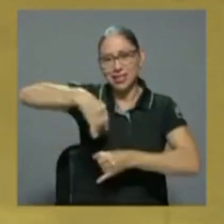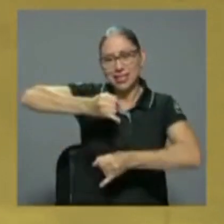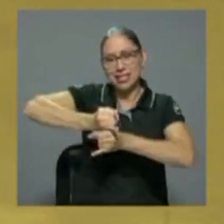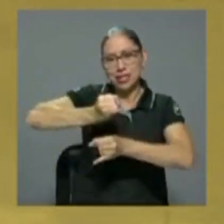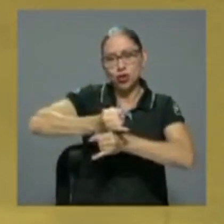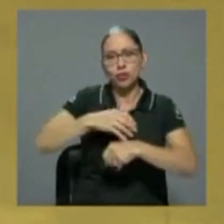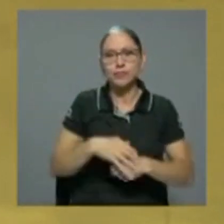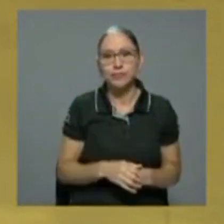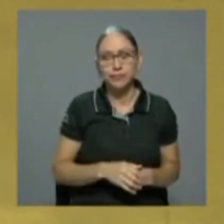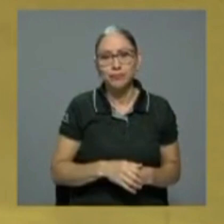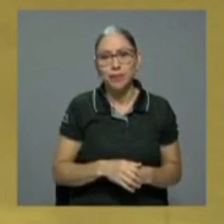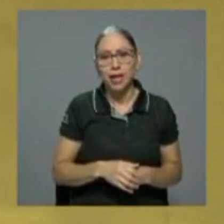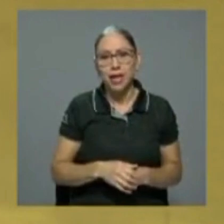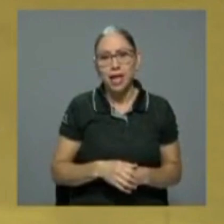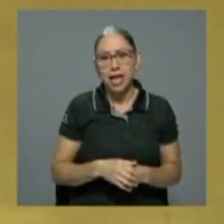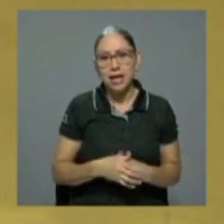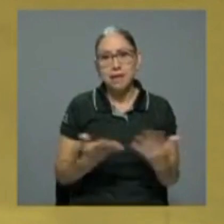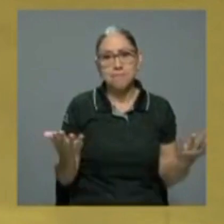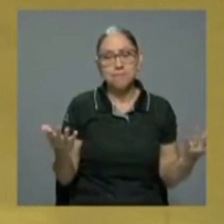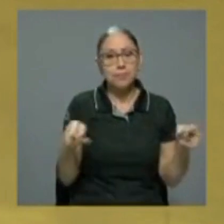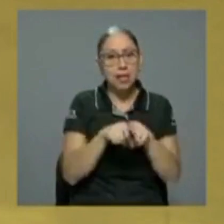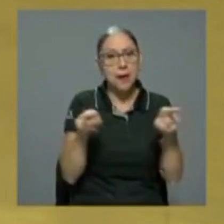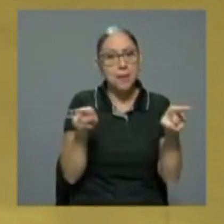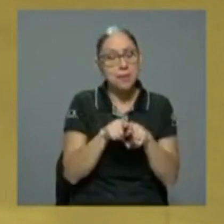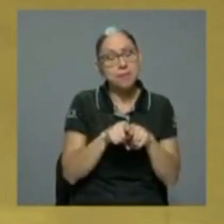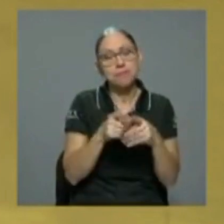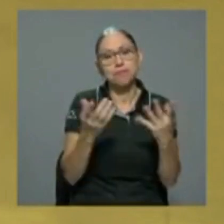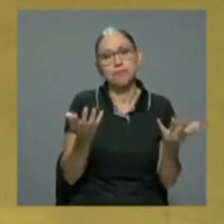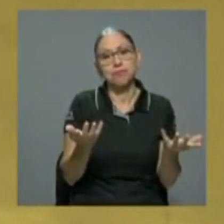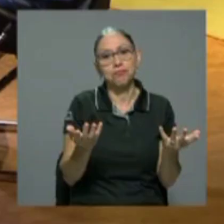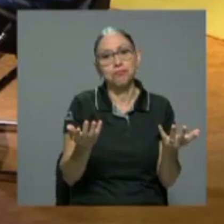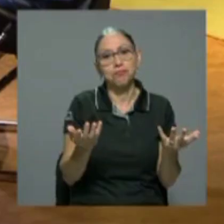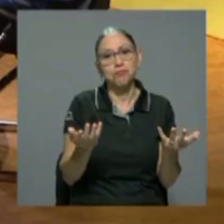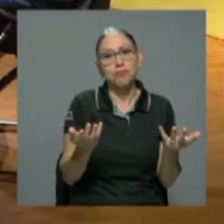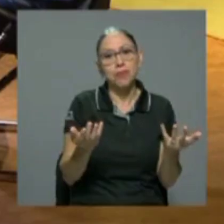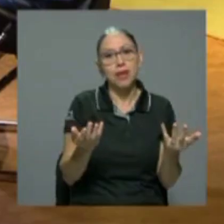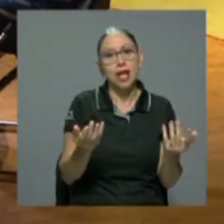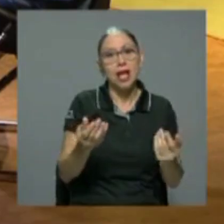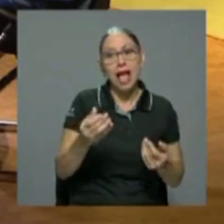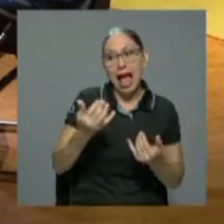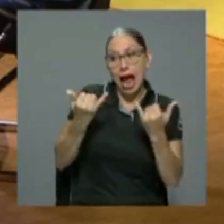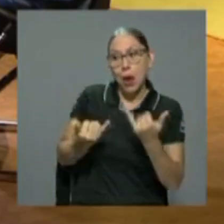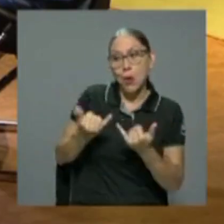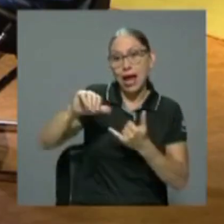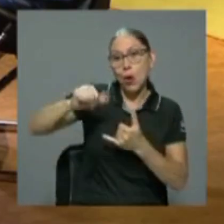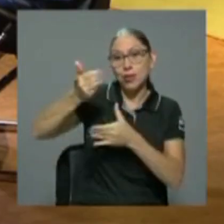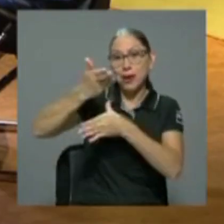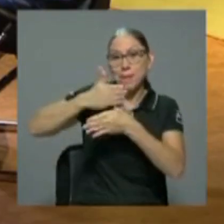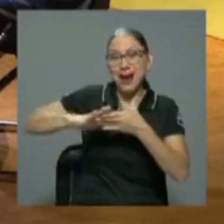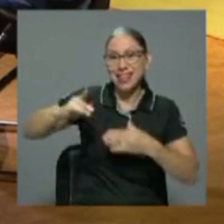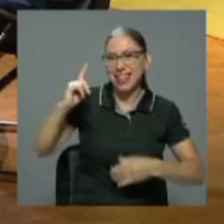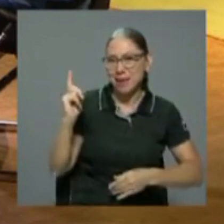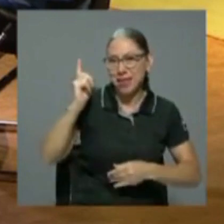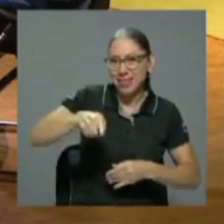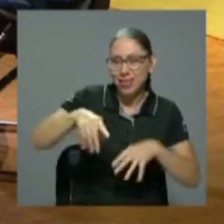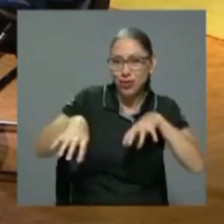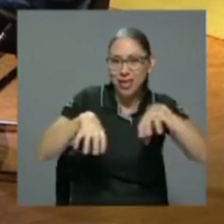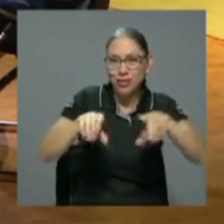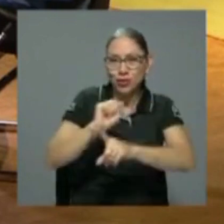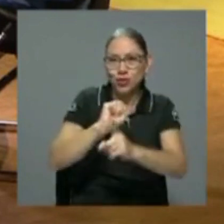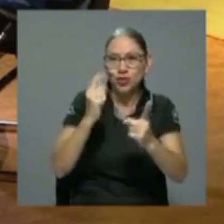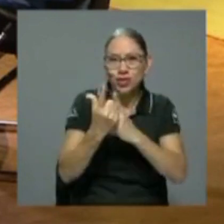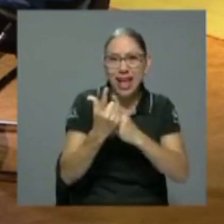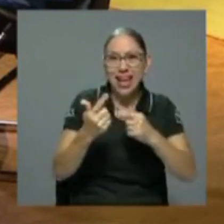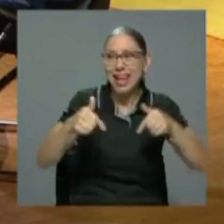institución. Estamos también en otra parte del mandato de acción social, que es